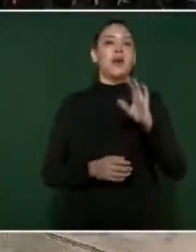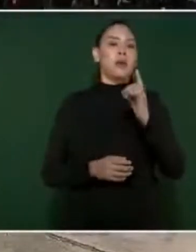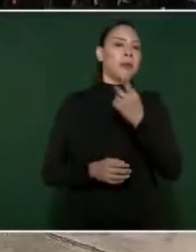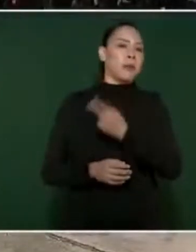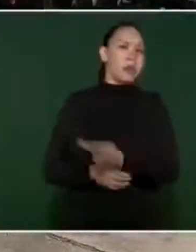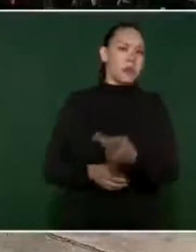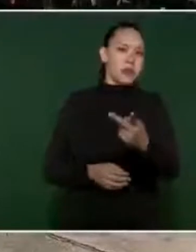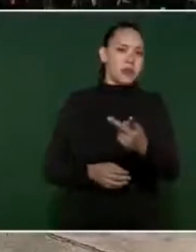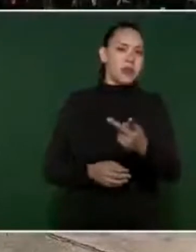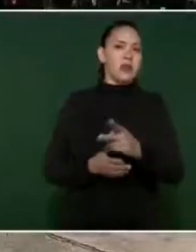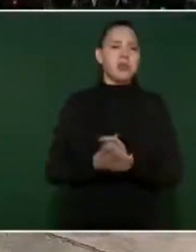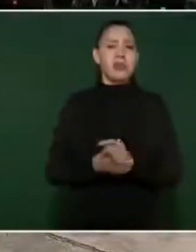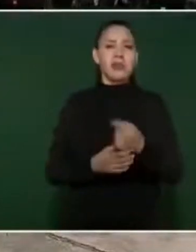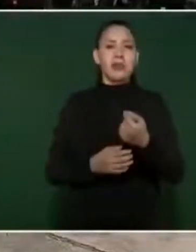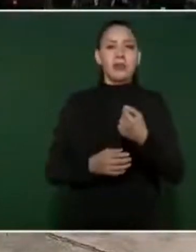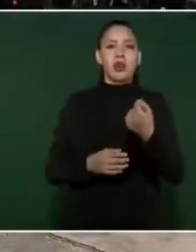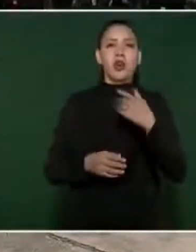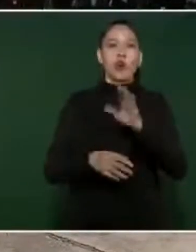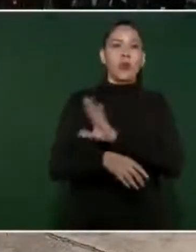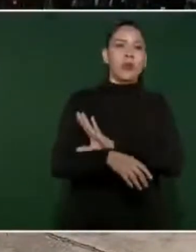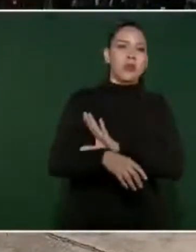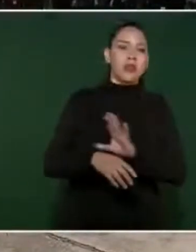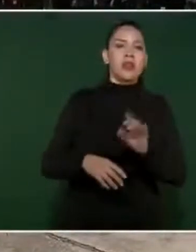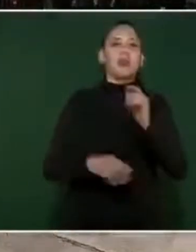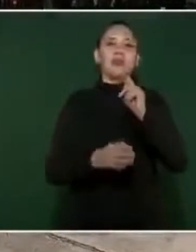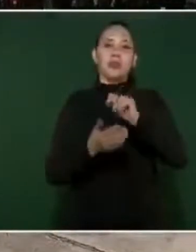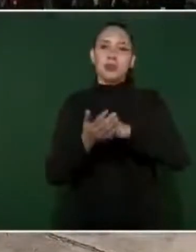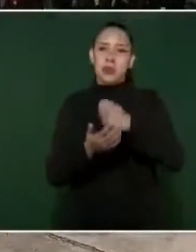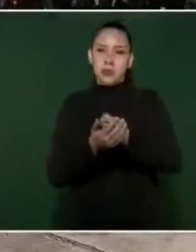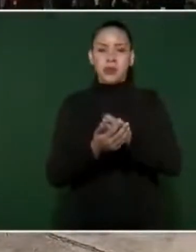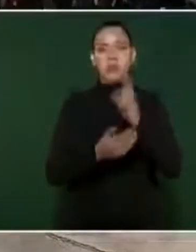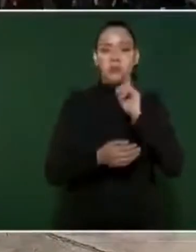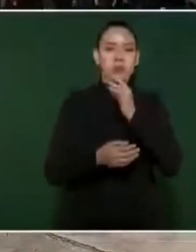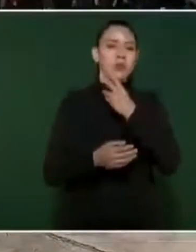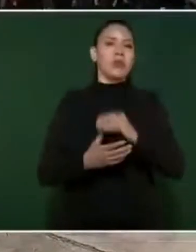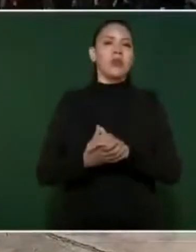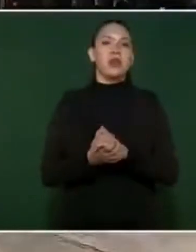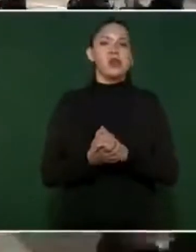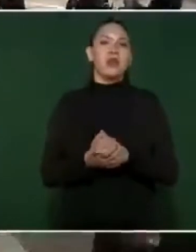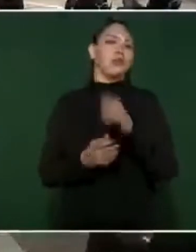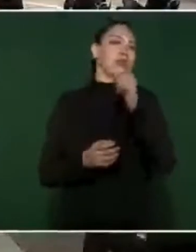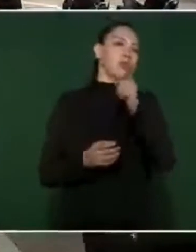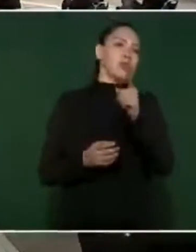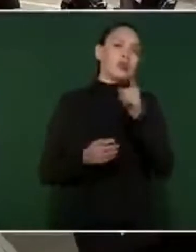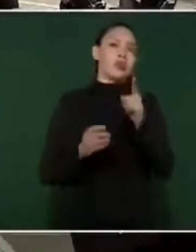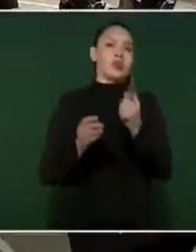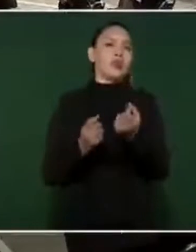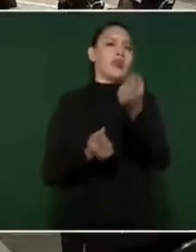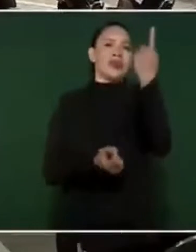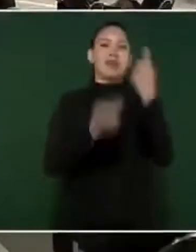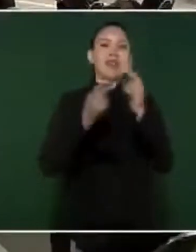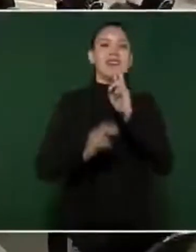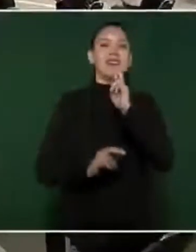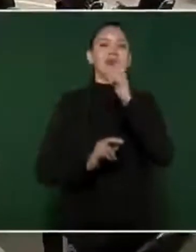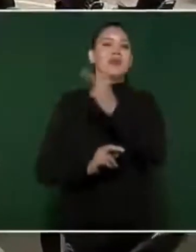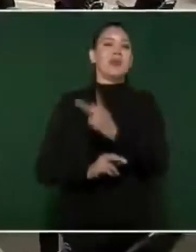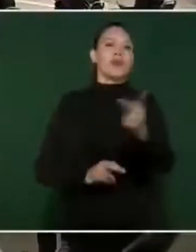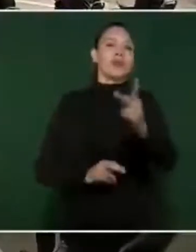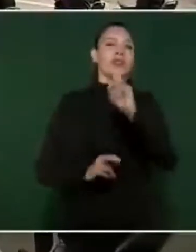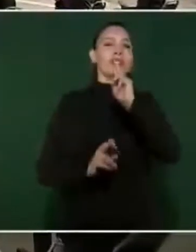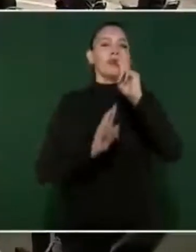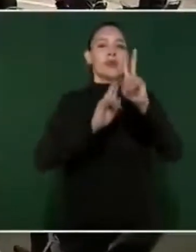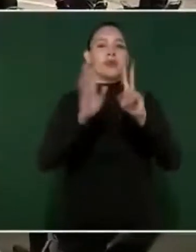de compañero de Tamaulipas y una de medios